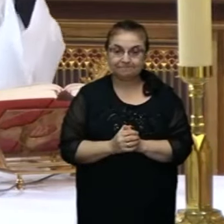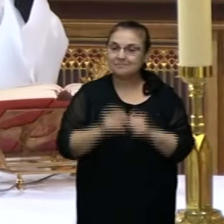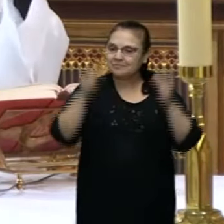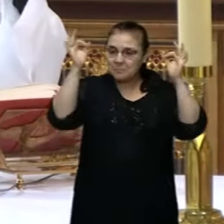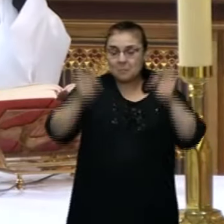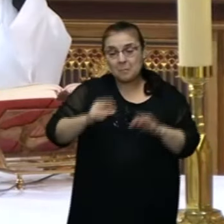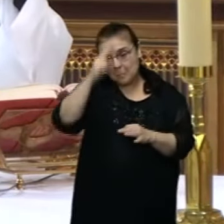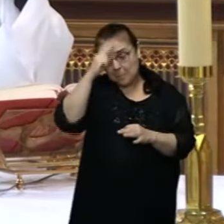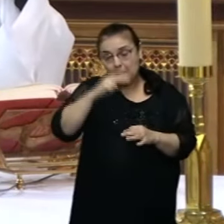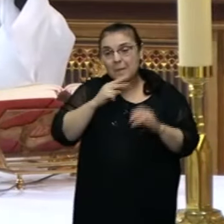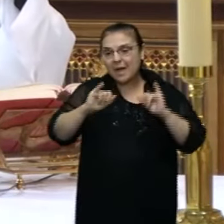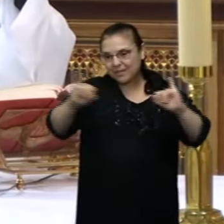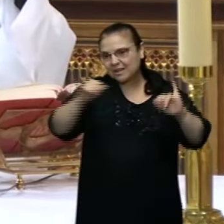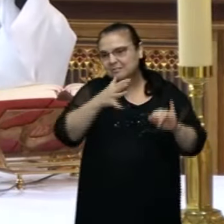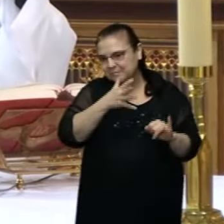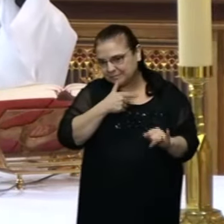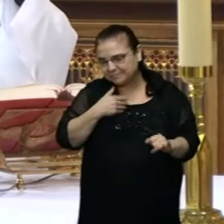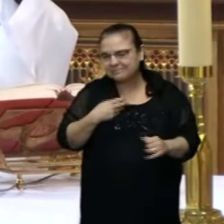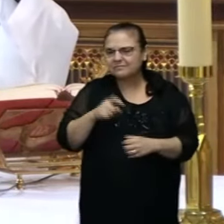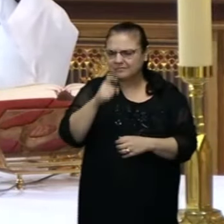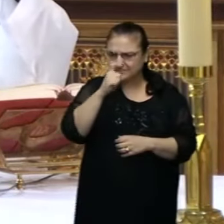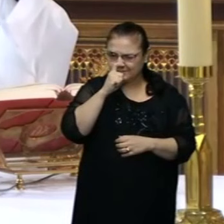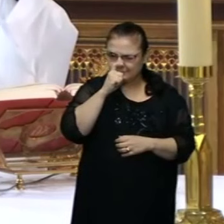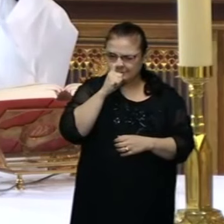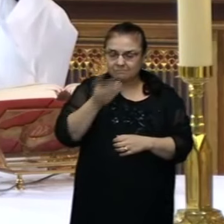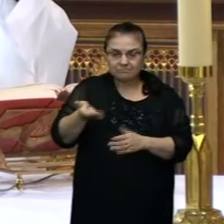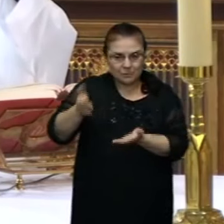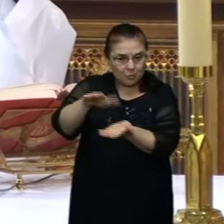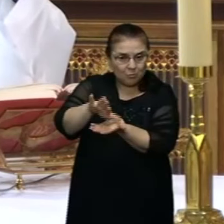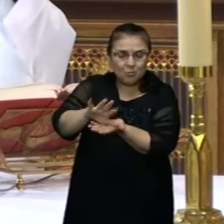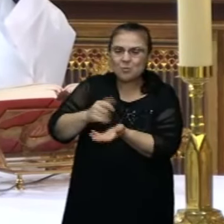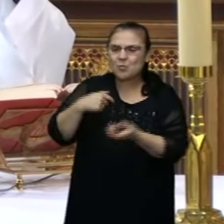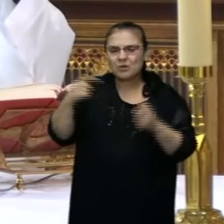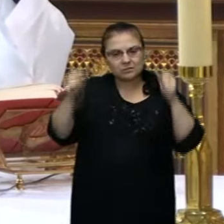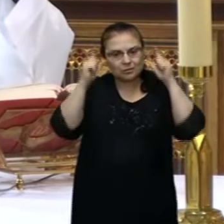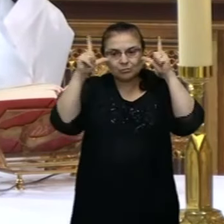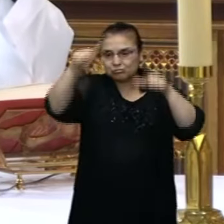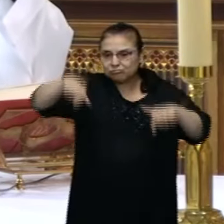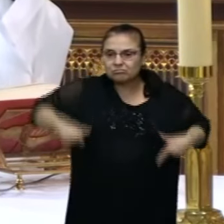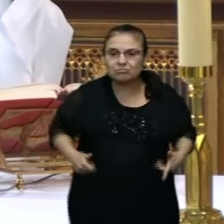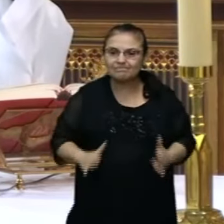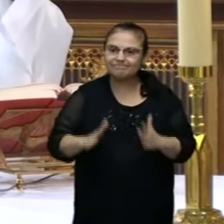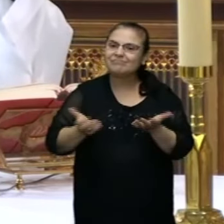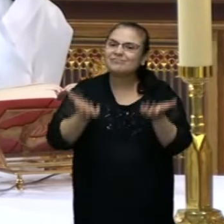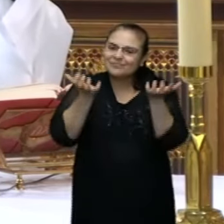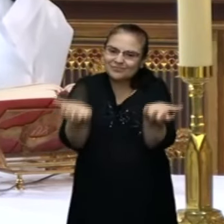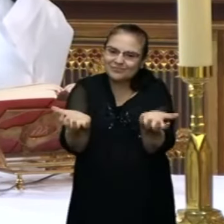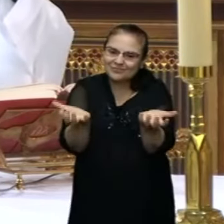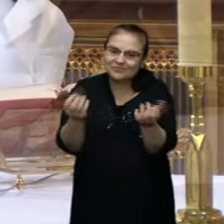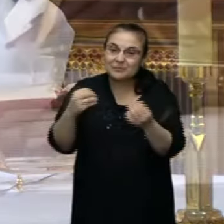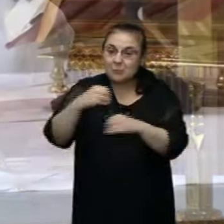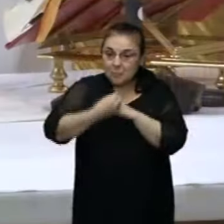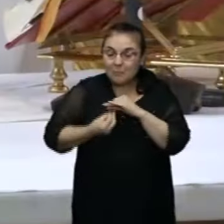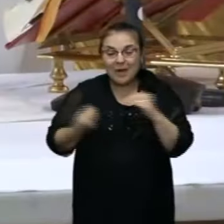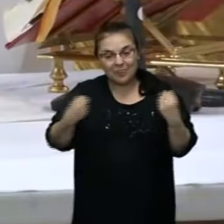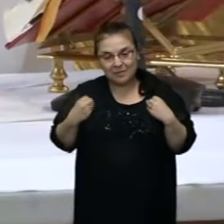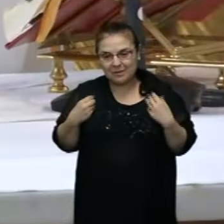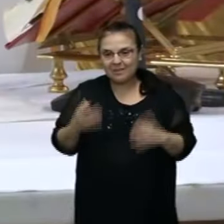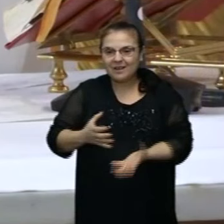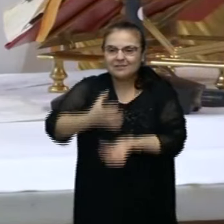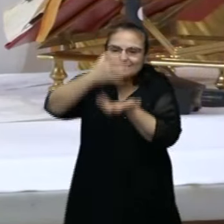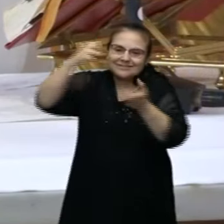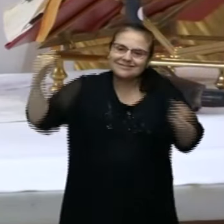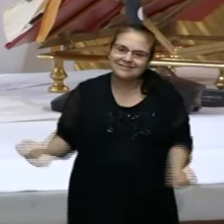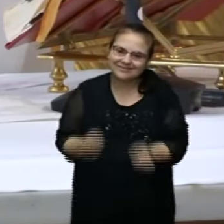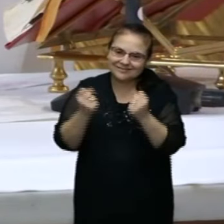Así pues, Padre, al celebrar ahora el memorial de la muerte y resurrección de tu Hijo, te ofrecemos el pan de vida y el cáliz de